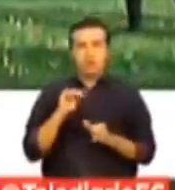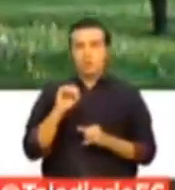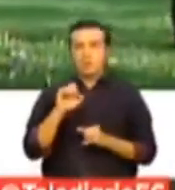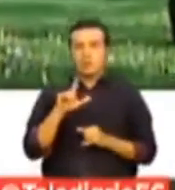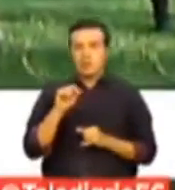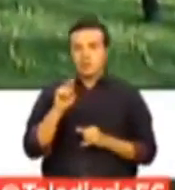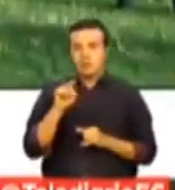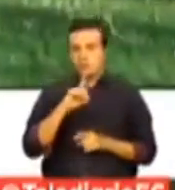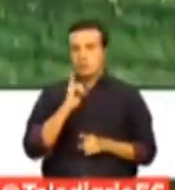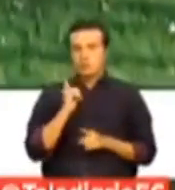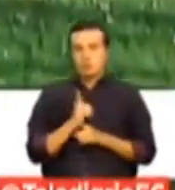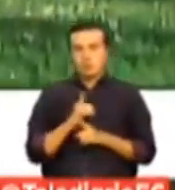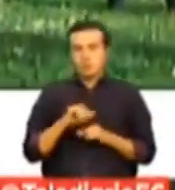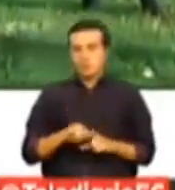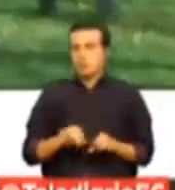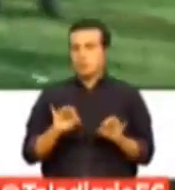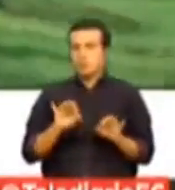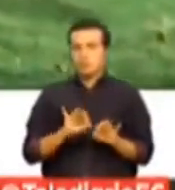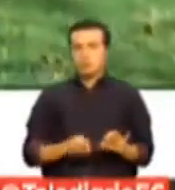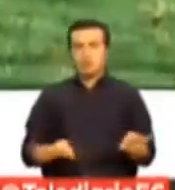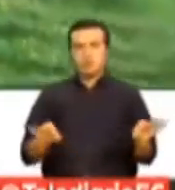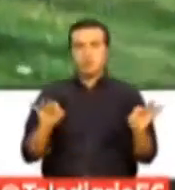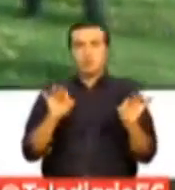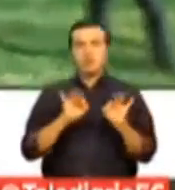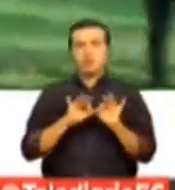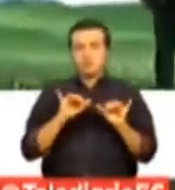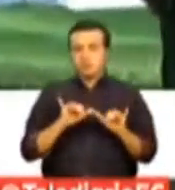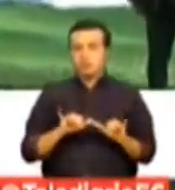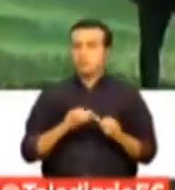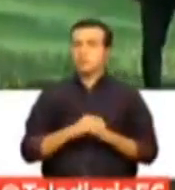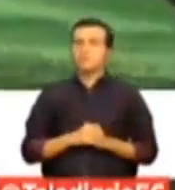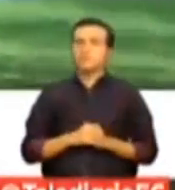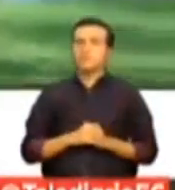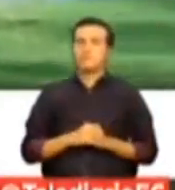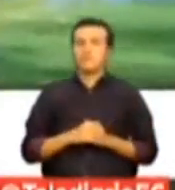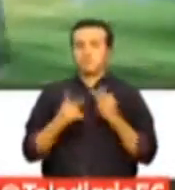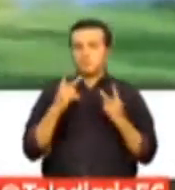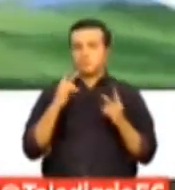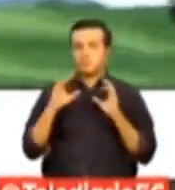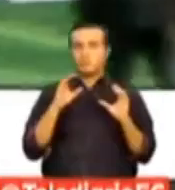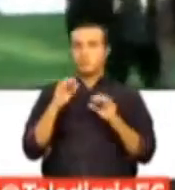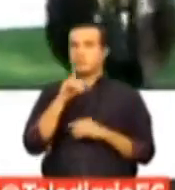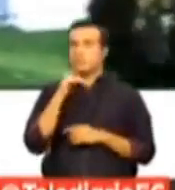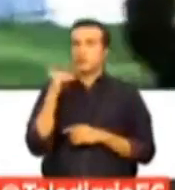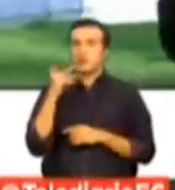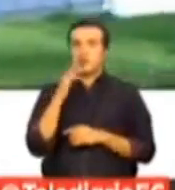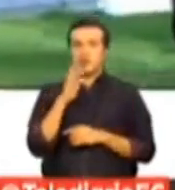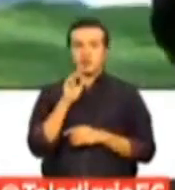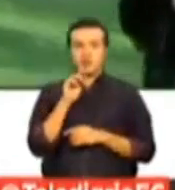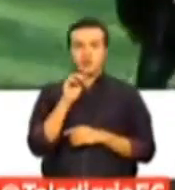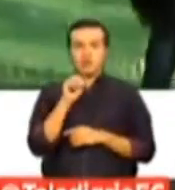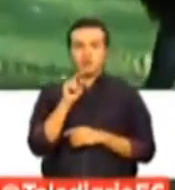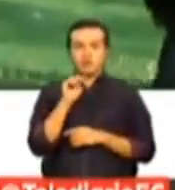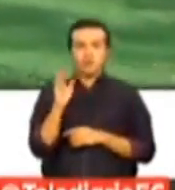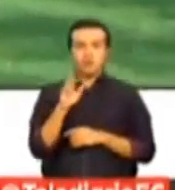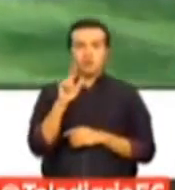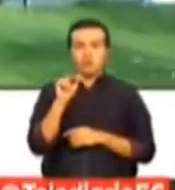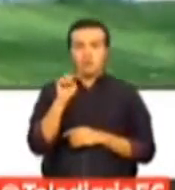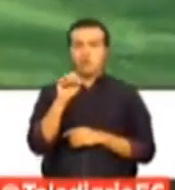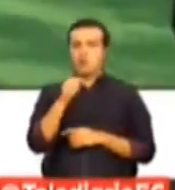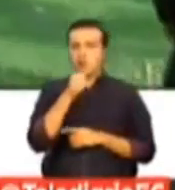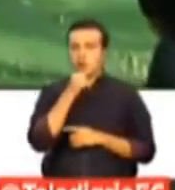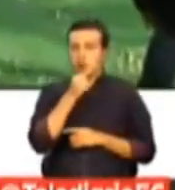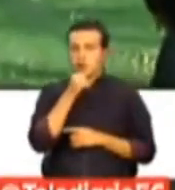Malón se presta para la característica fundamental de poder hacer esto. Ok, vamos a conversar con Tano Romano, quien es